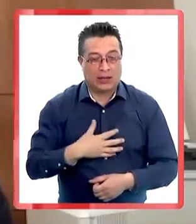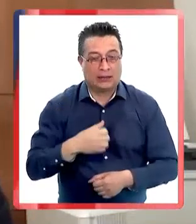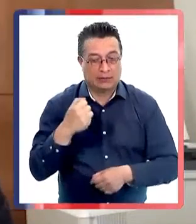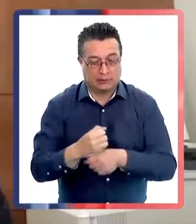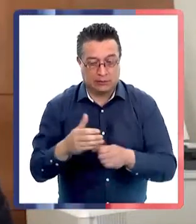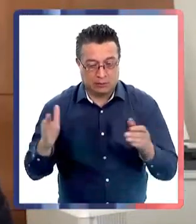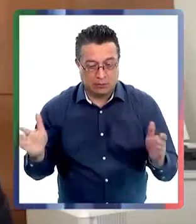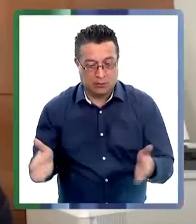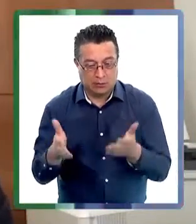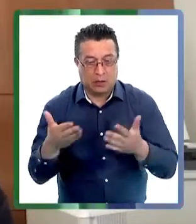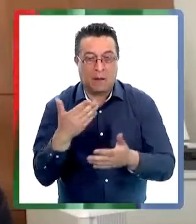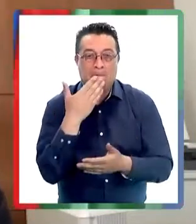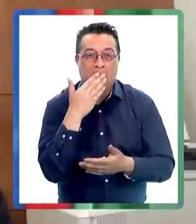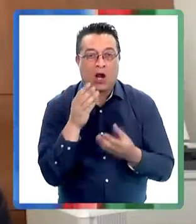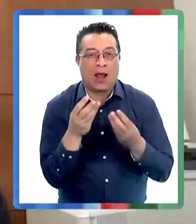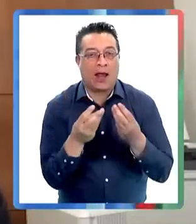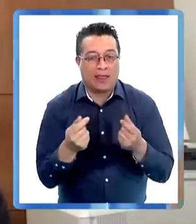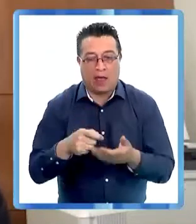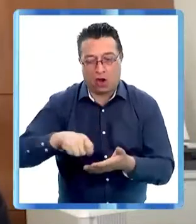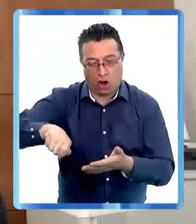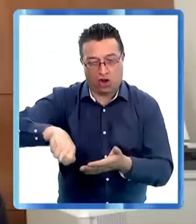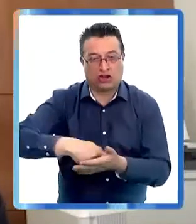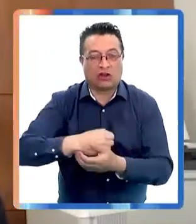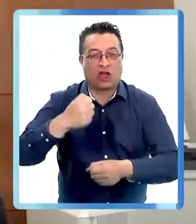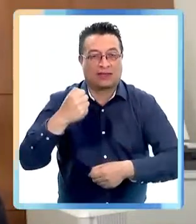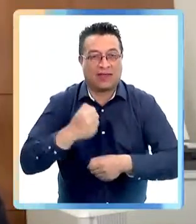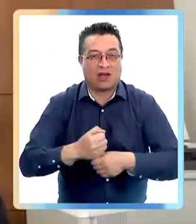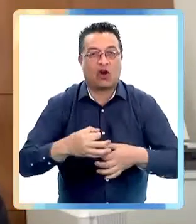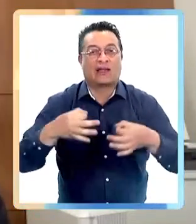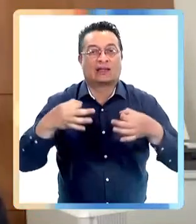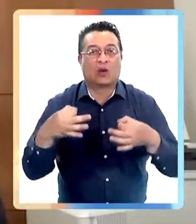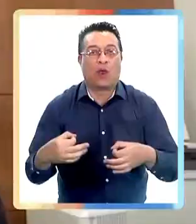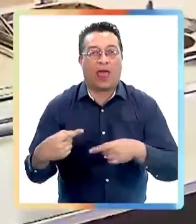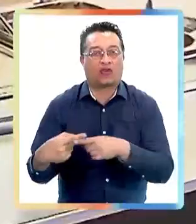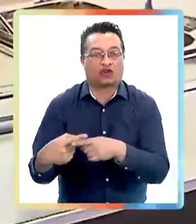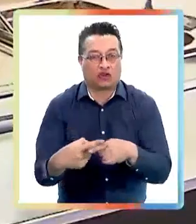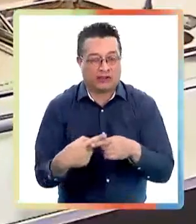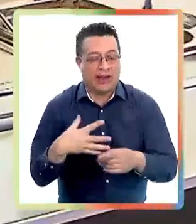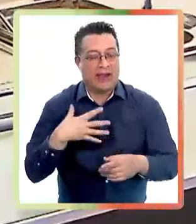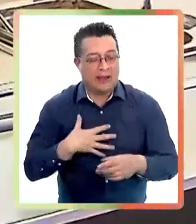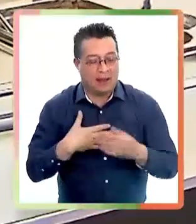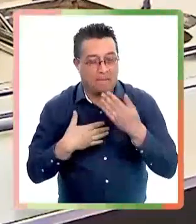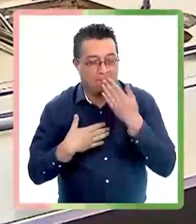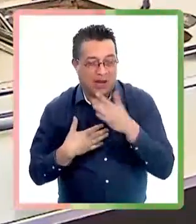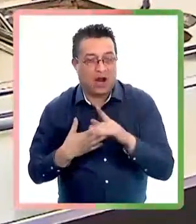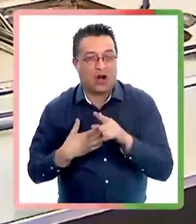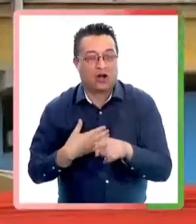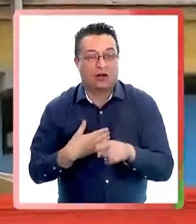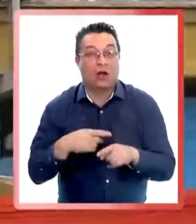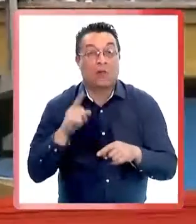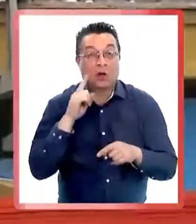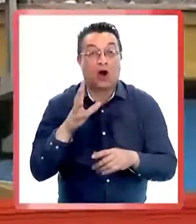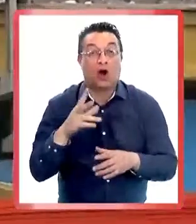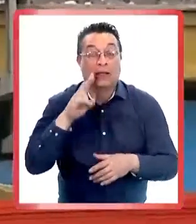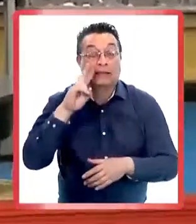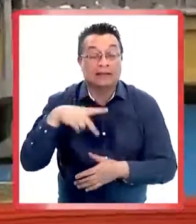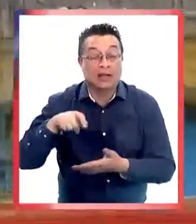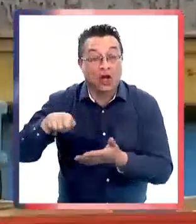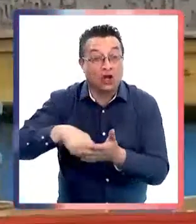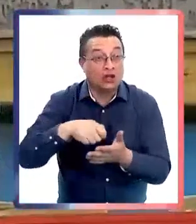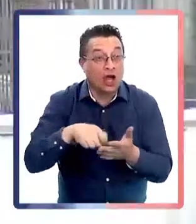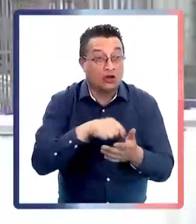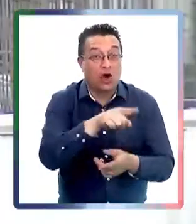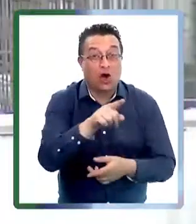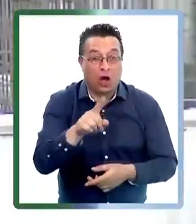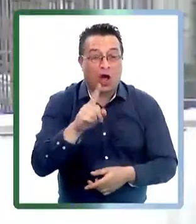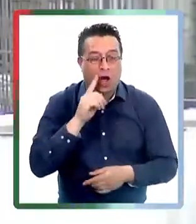se recuperara con más calidad, con contratos de trabajo, con seguridad social. Y las tasas de informalidad se han